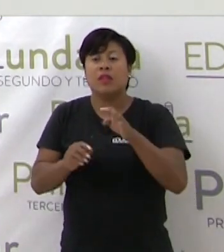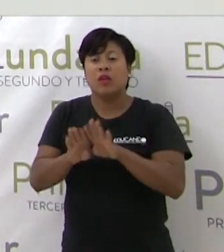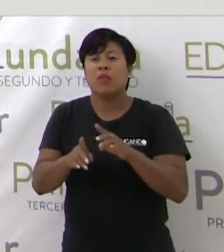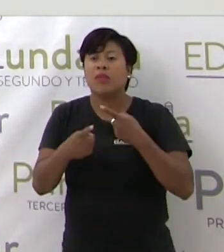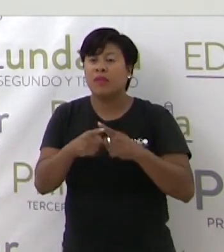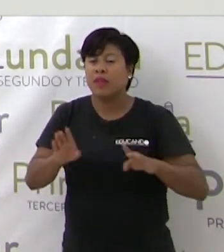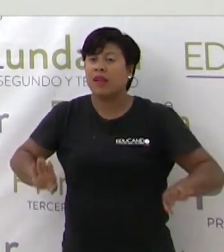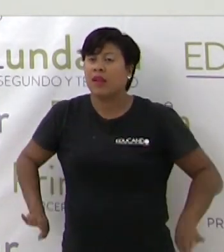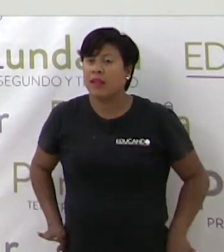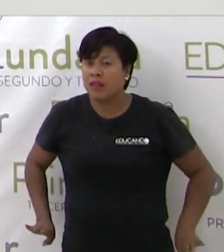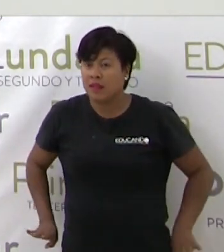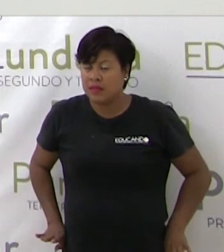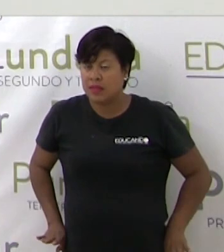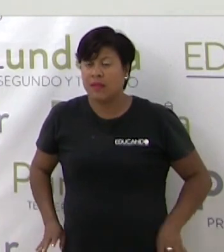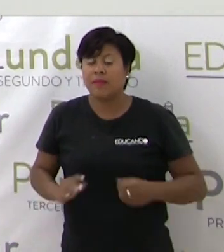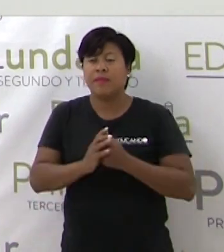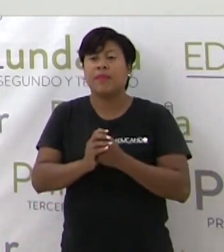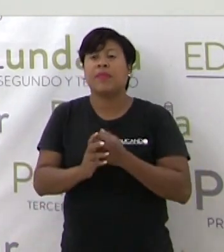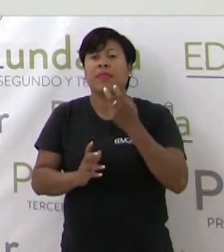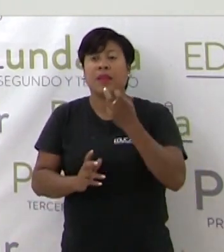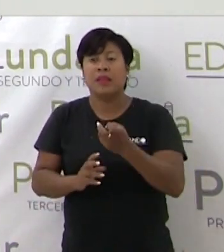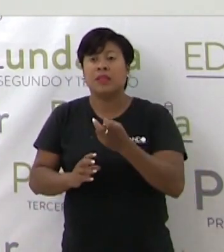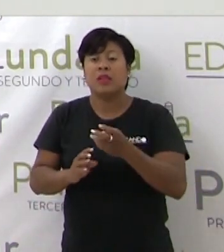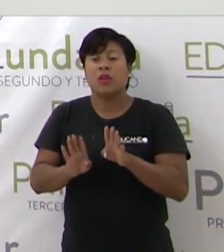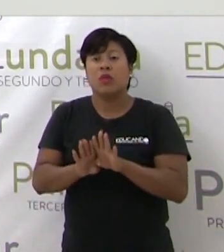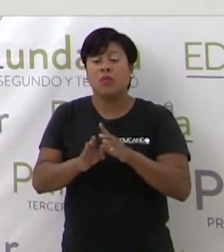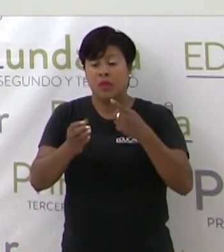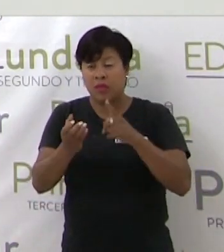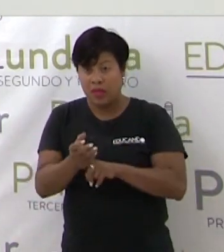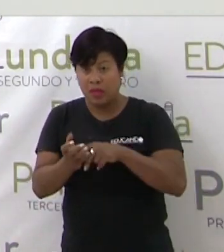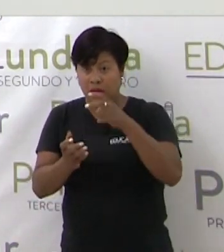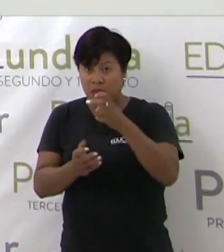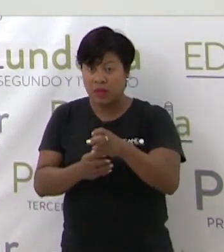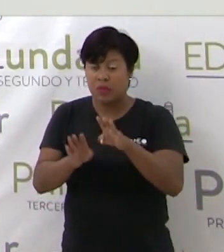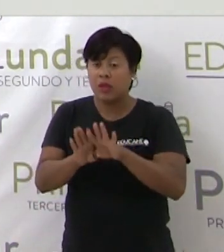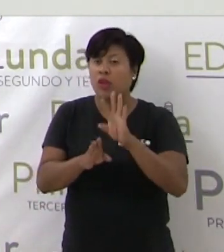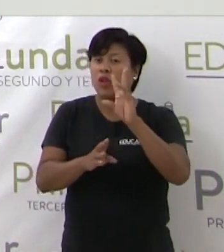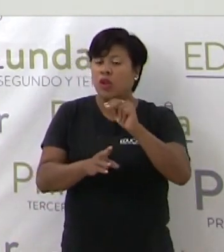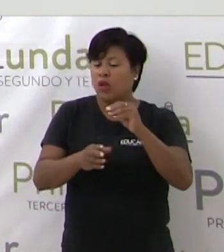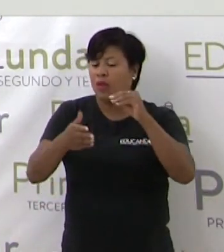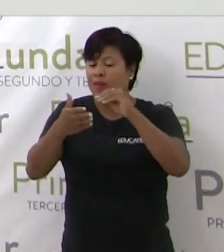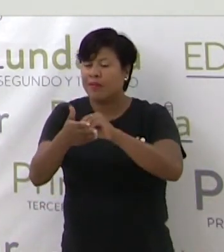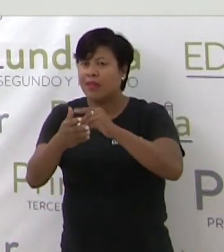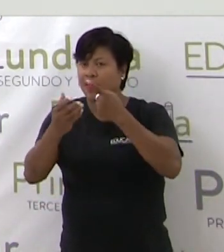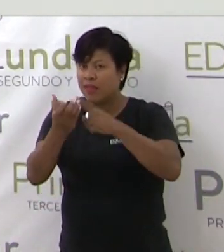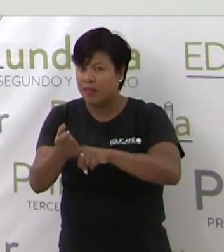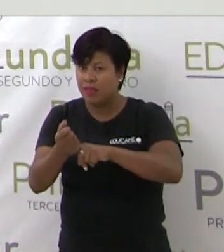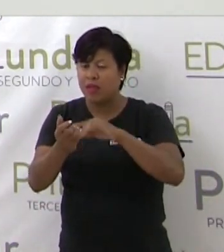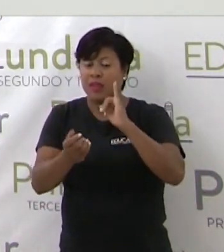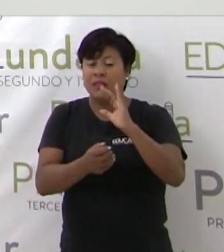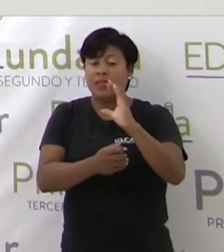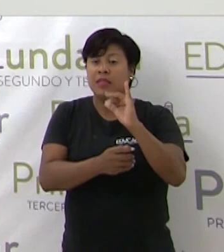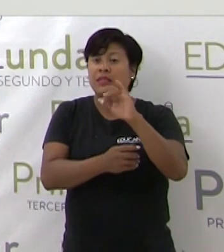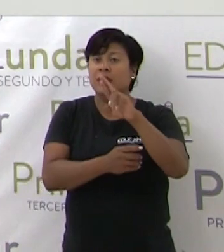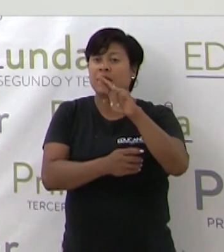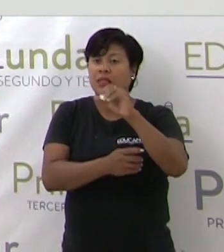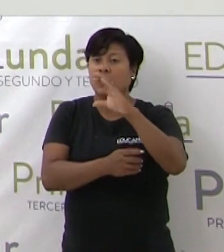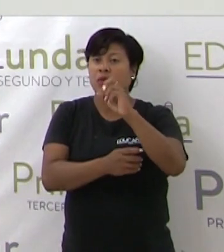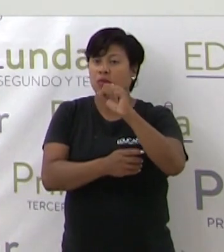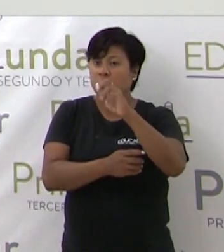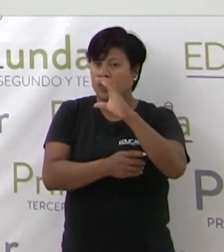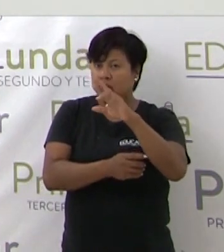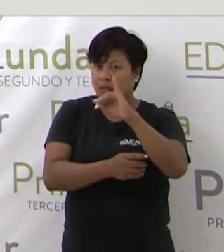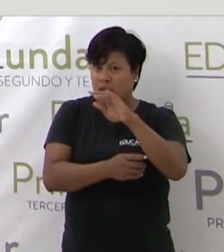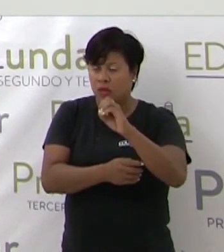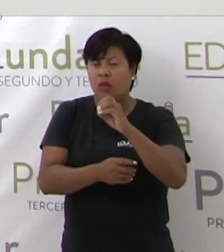es decir, este triángulo está dibujado dentro del círculo, pero no está inscrito en él, o no está circunscrito. Entonces,